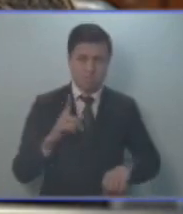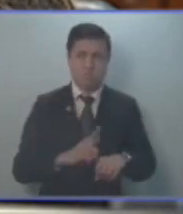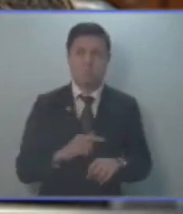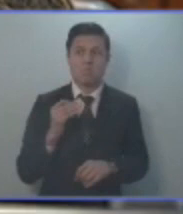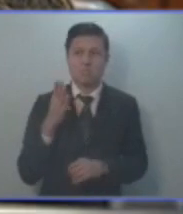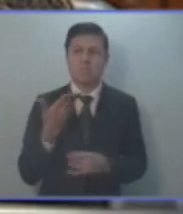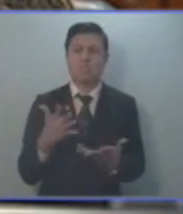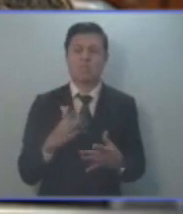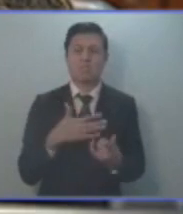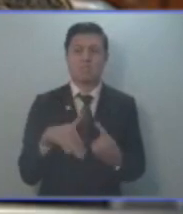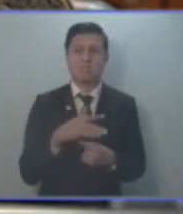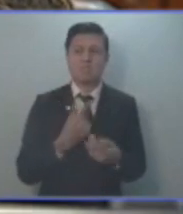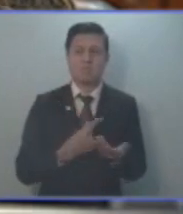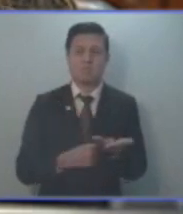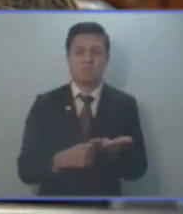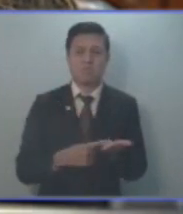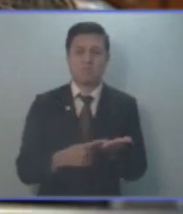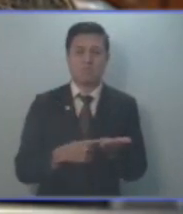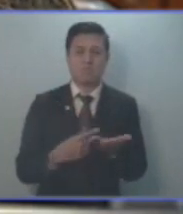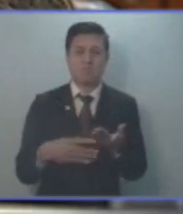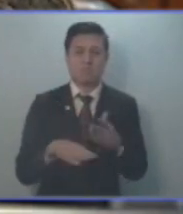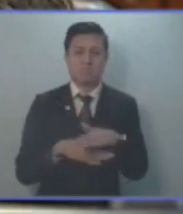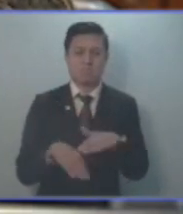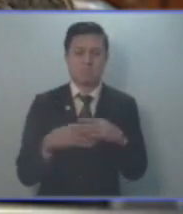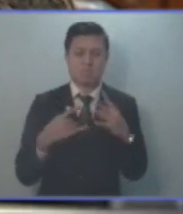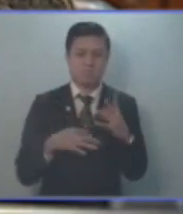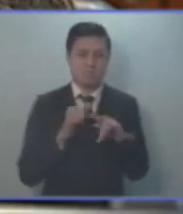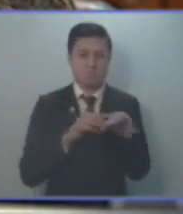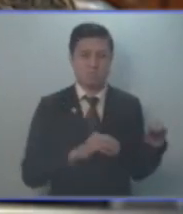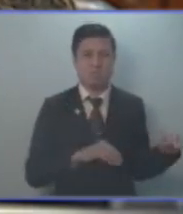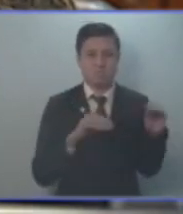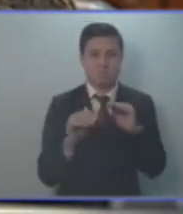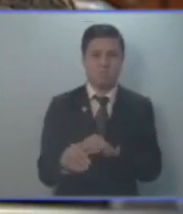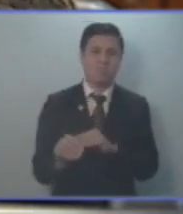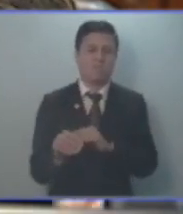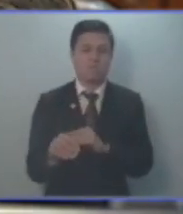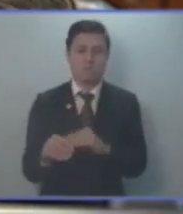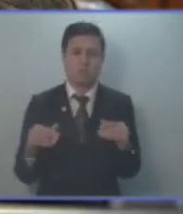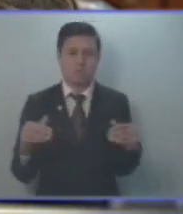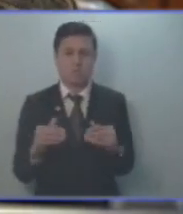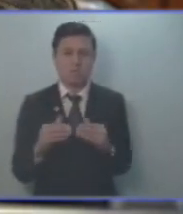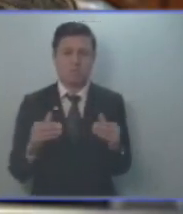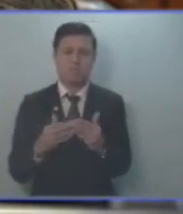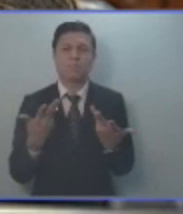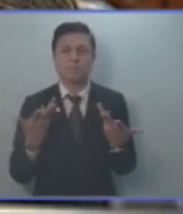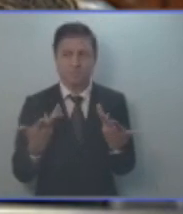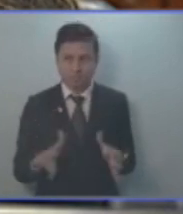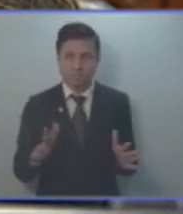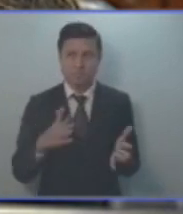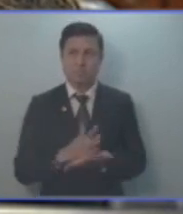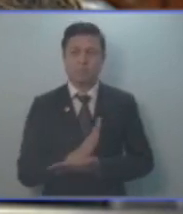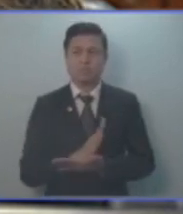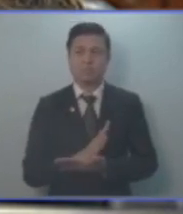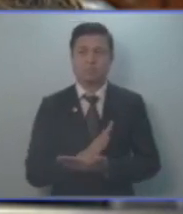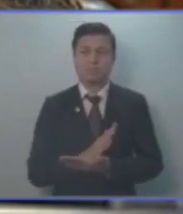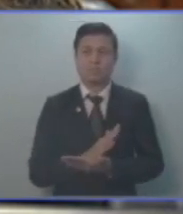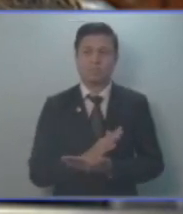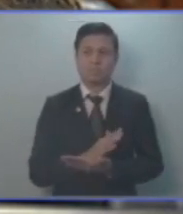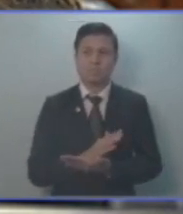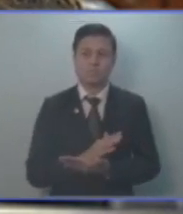mucho la legalidad y el cumplimiento real de los